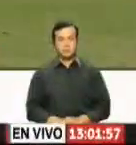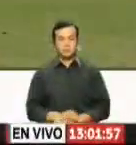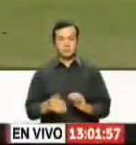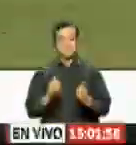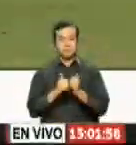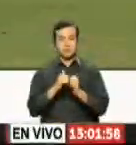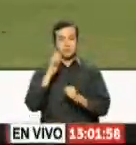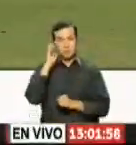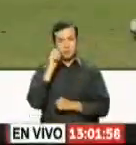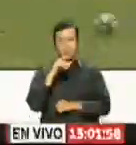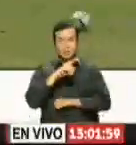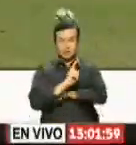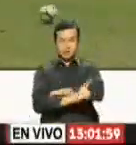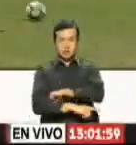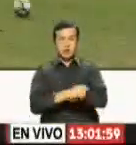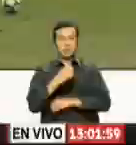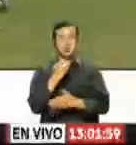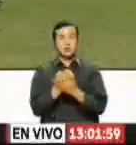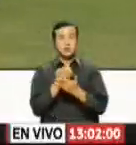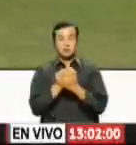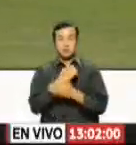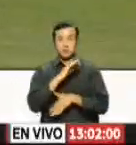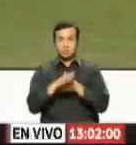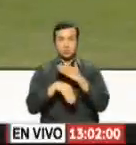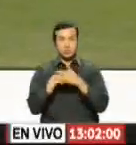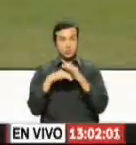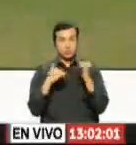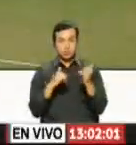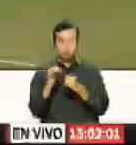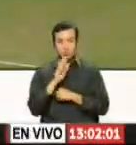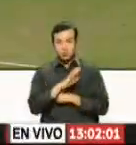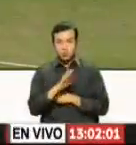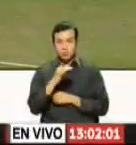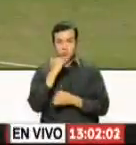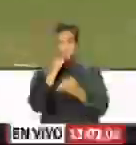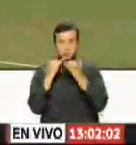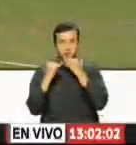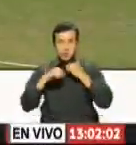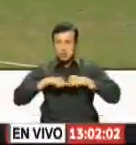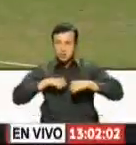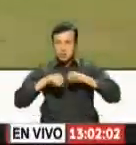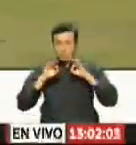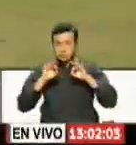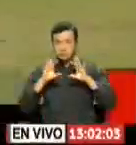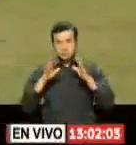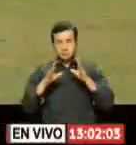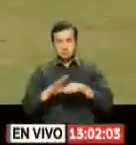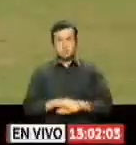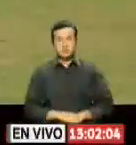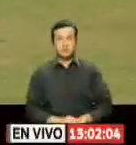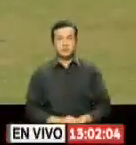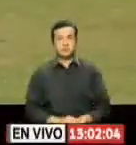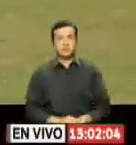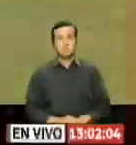Deportivo Cuenca sancionó económicamente a todos los jugadores por bajo rendimiento.